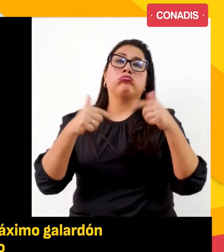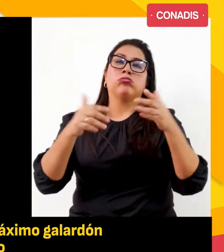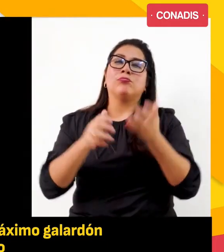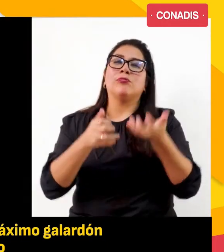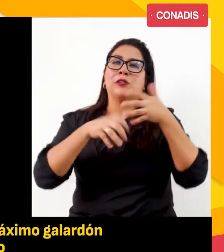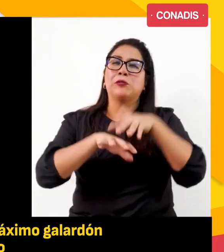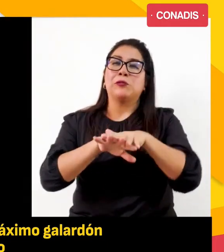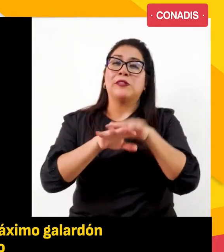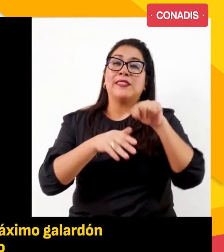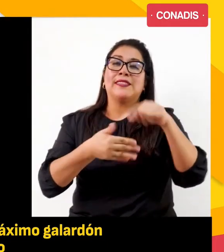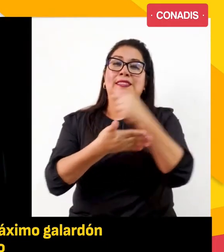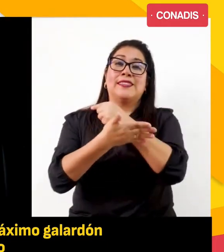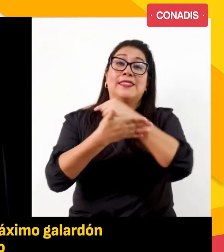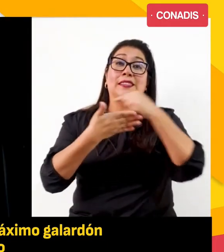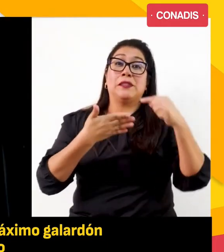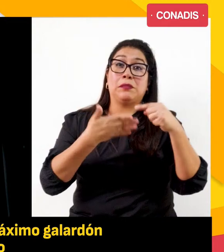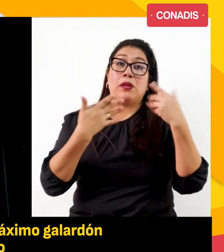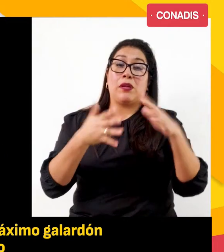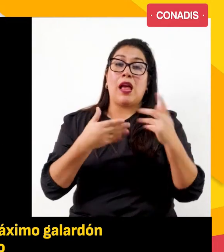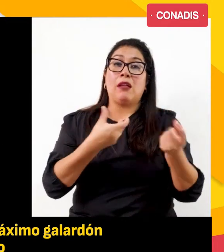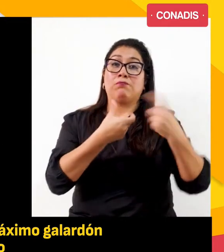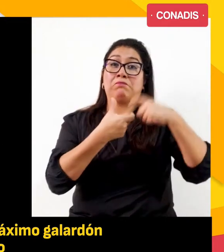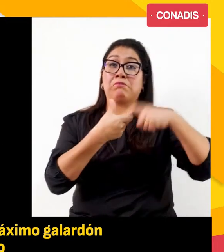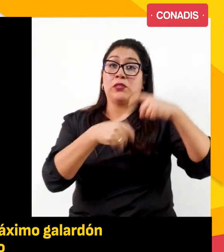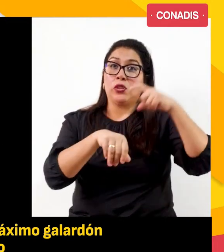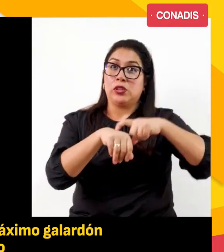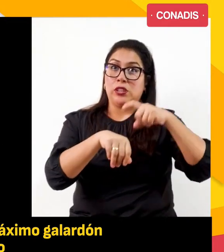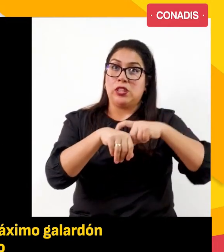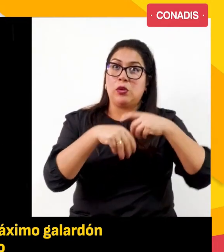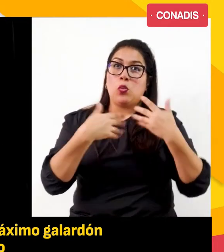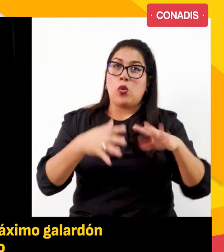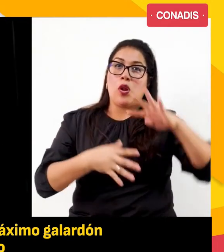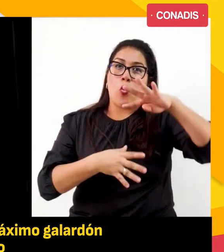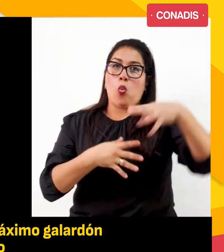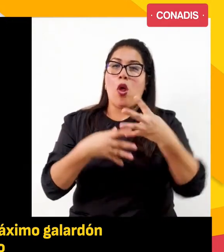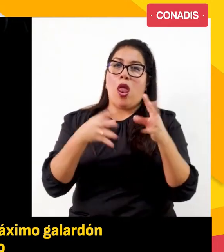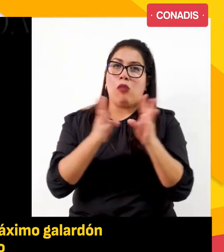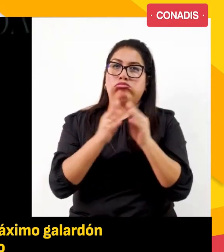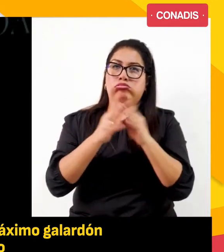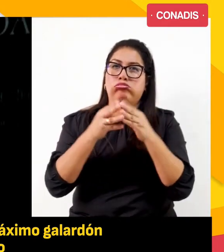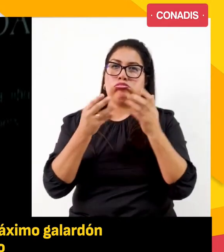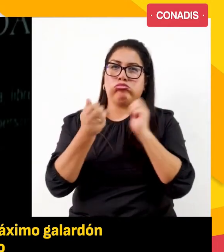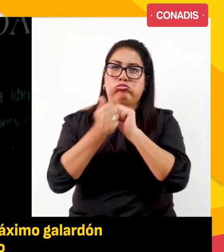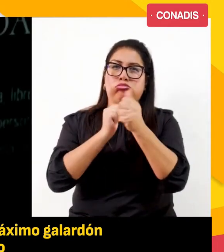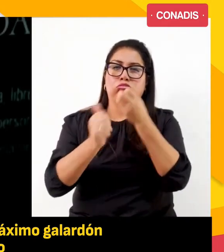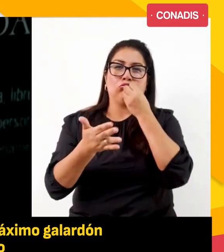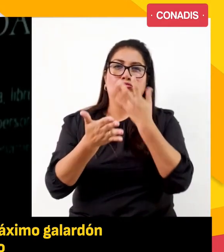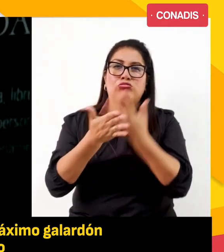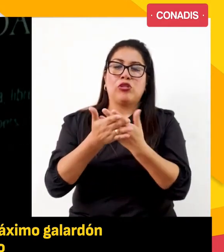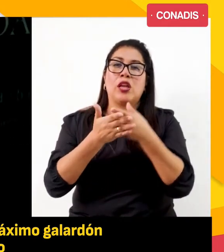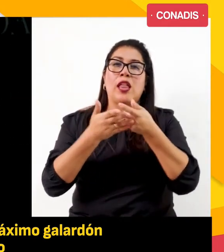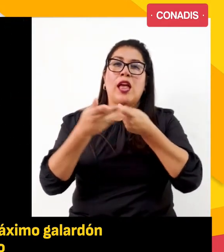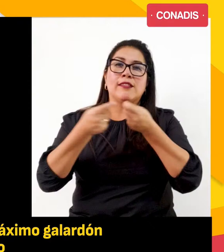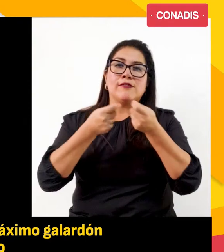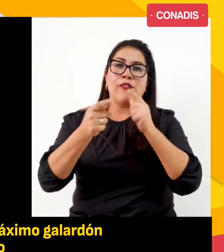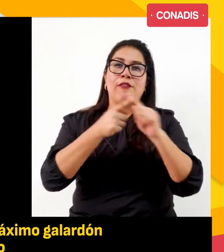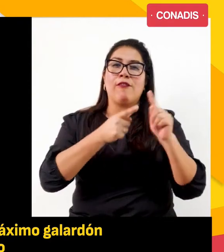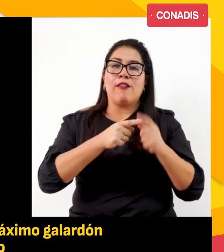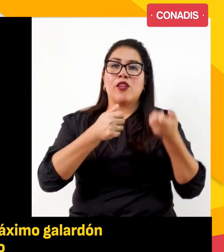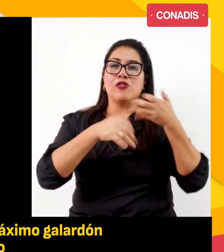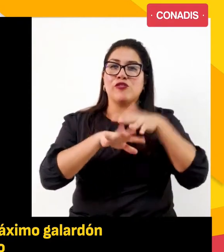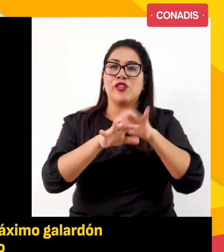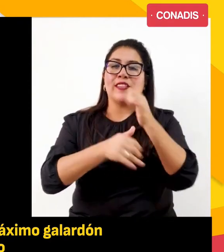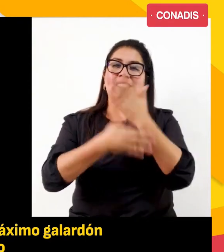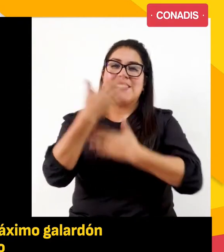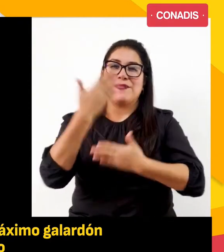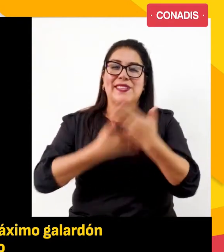inclusivo. Esta semana iniciamos la etapa de postulación para la cuarta edición del concurso de buenas prácticas de gestión inclusiva,